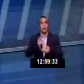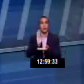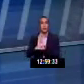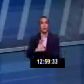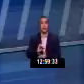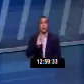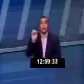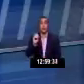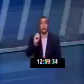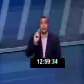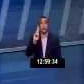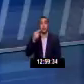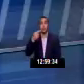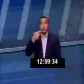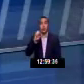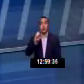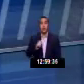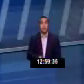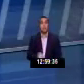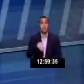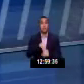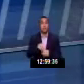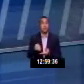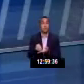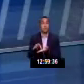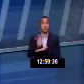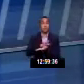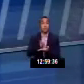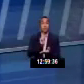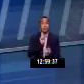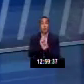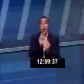water en una comparecencia en la asamblea